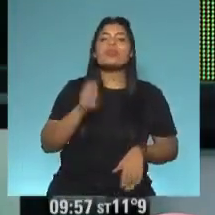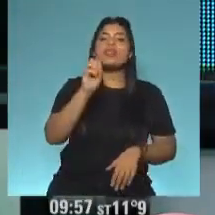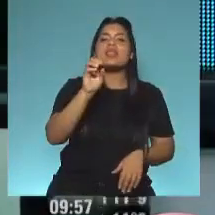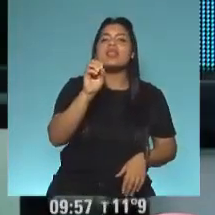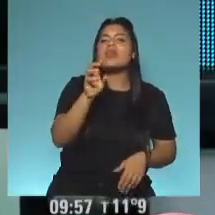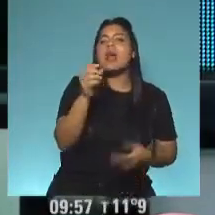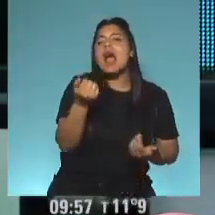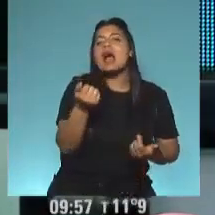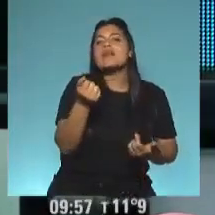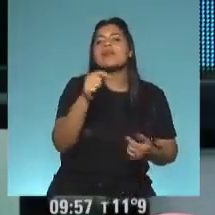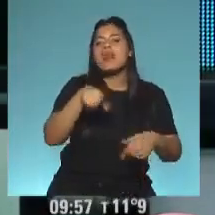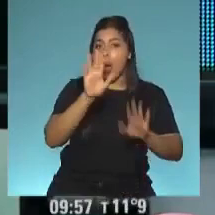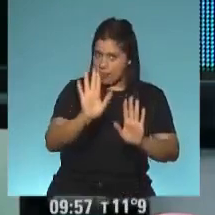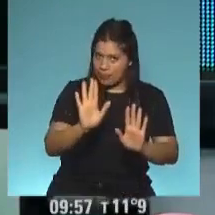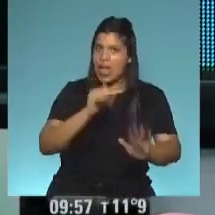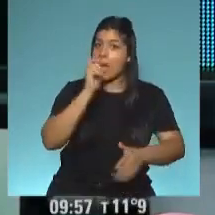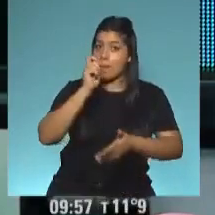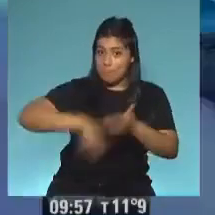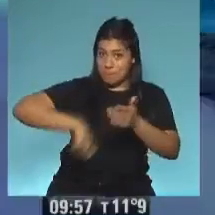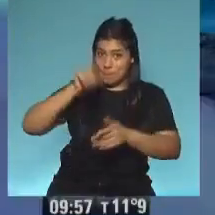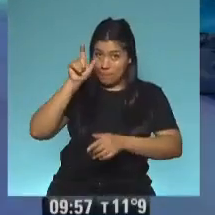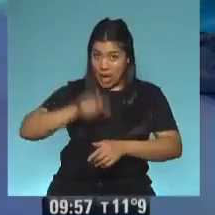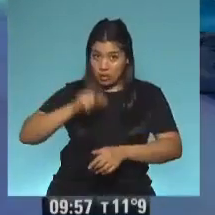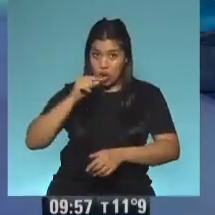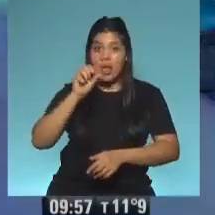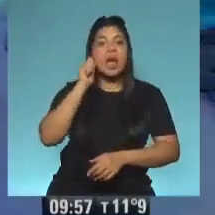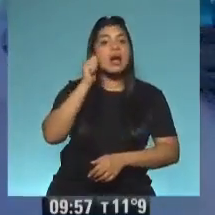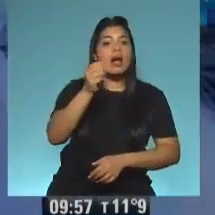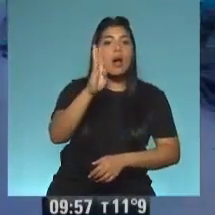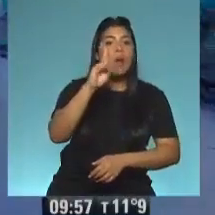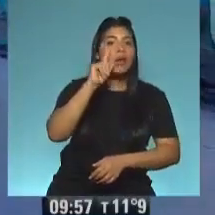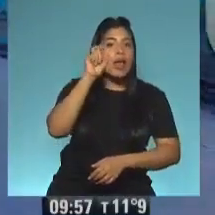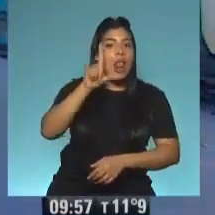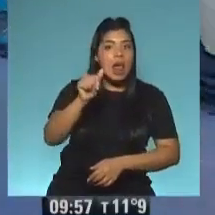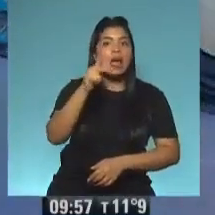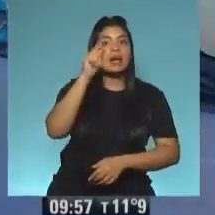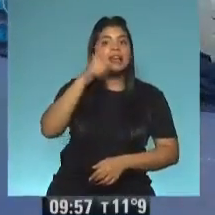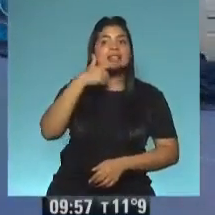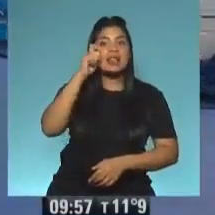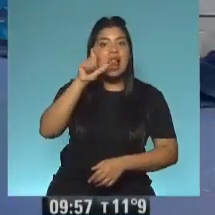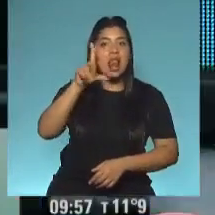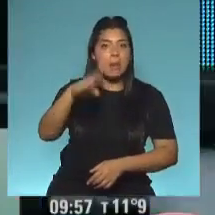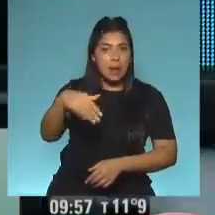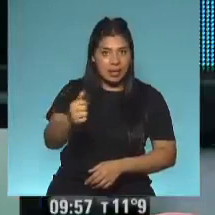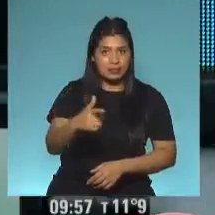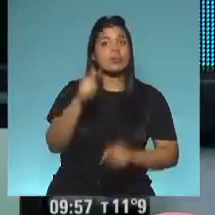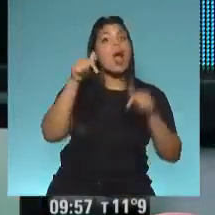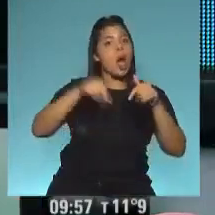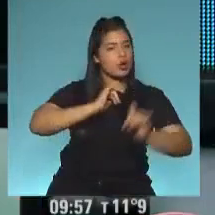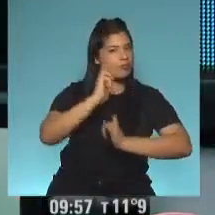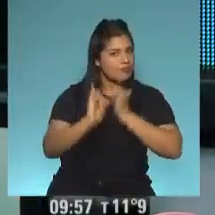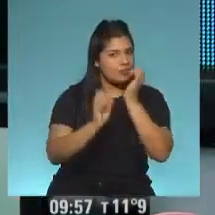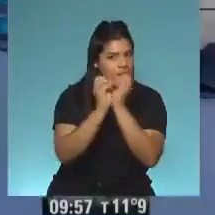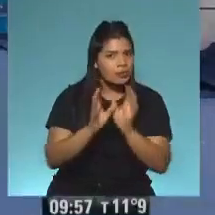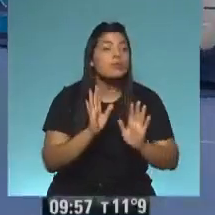Gabriela Kesselman y las ilustraciones son de Teresa Novoa. Así que preparen ustedes sus rinconcitos especiales que comienza. Señor, y hoy